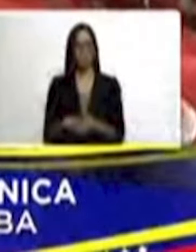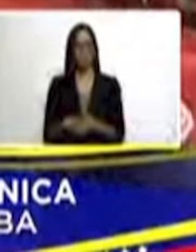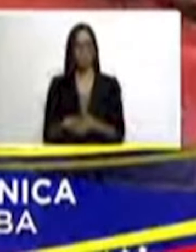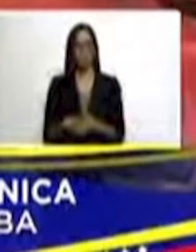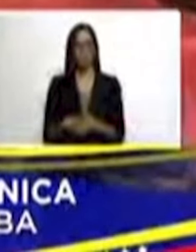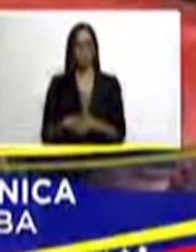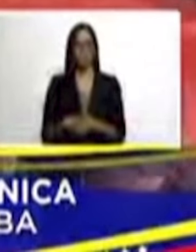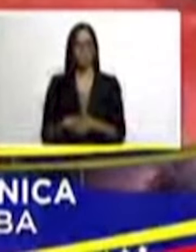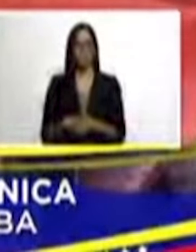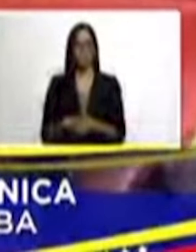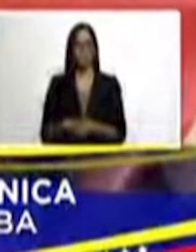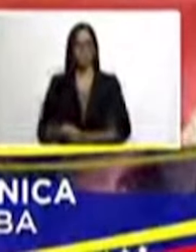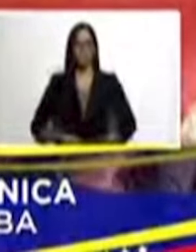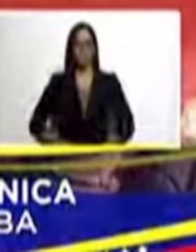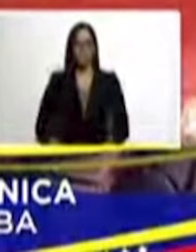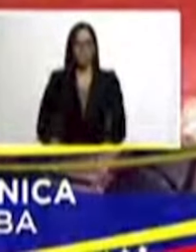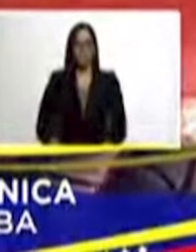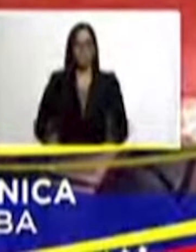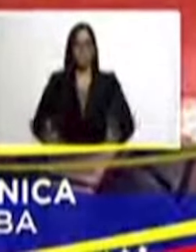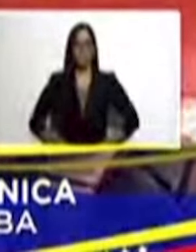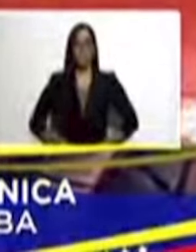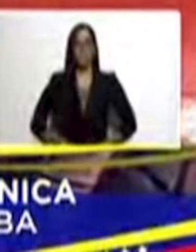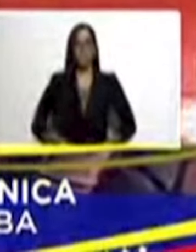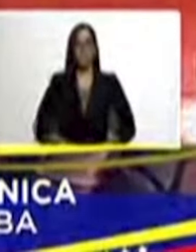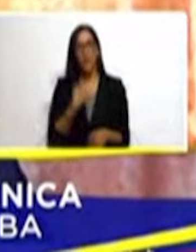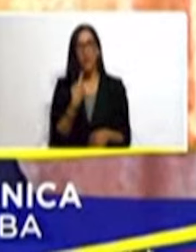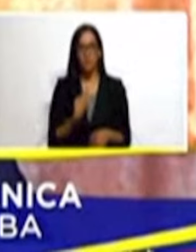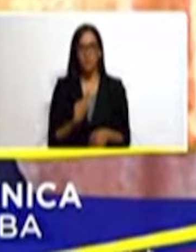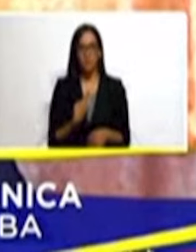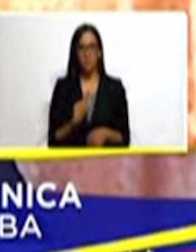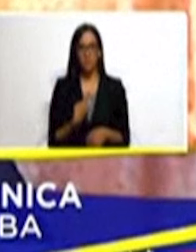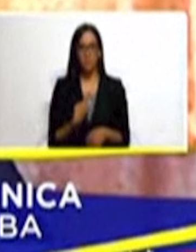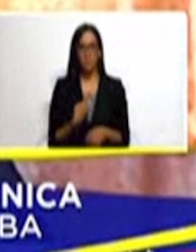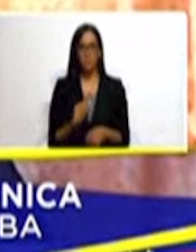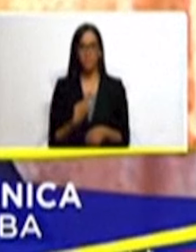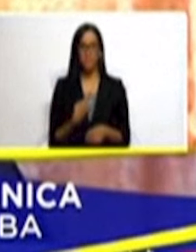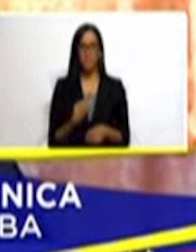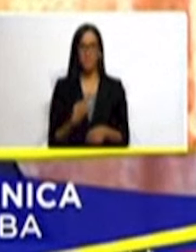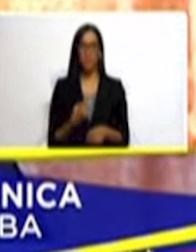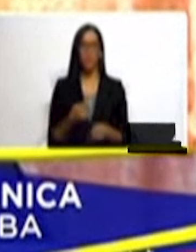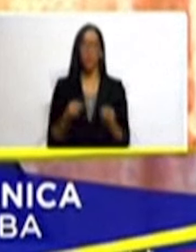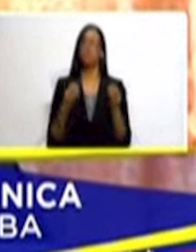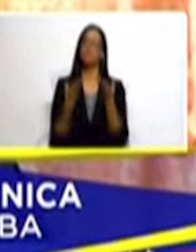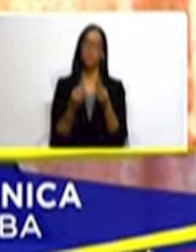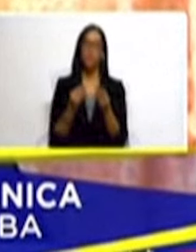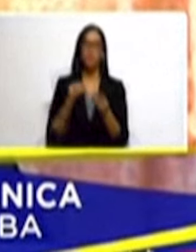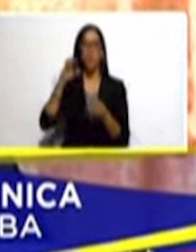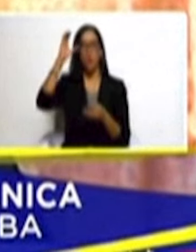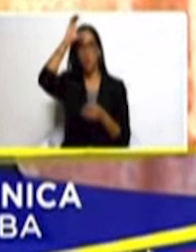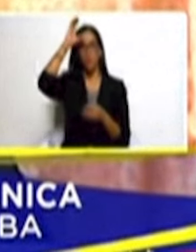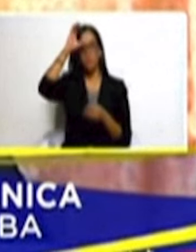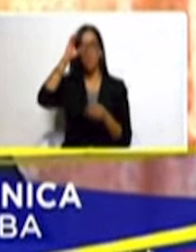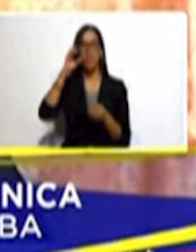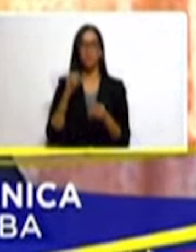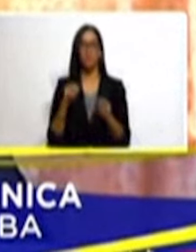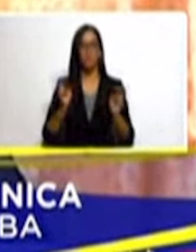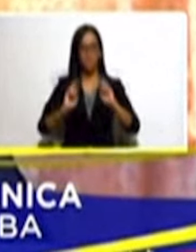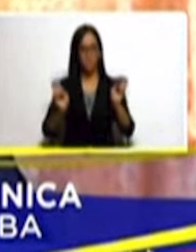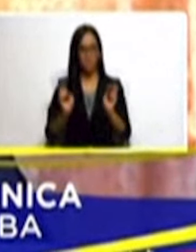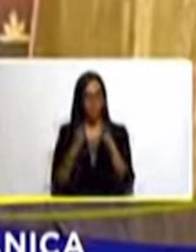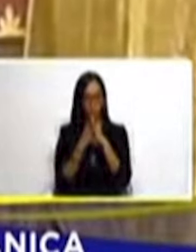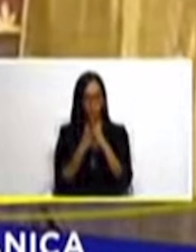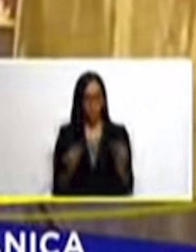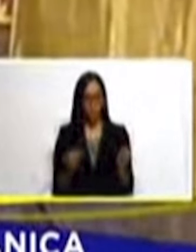agresiones a la población de Tumeremo y para preparar agresiones a las poblaciones del sur y del oriente de Venezuela. Maduro